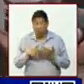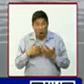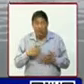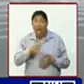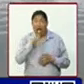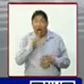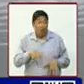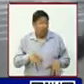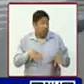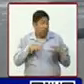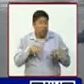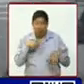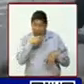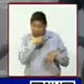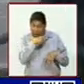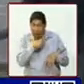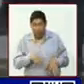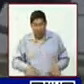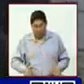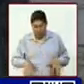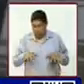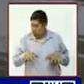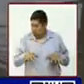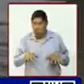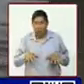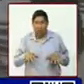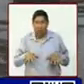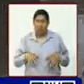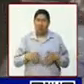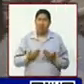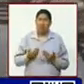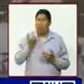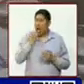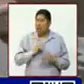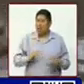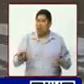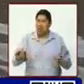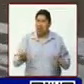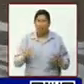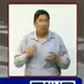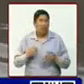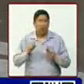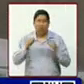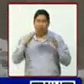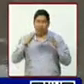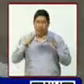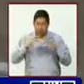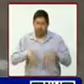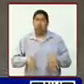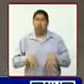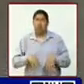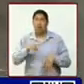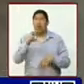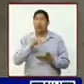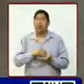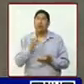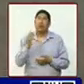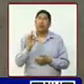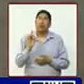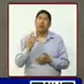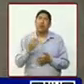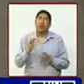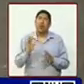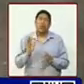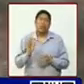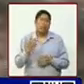pueden ir, la casa de la esquina es la que más me preocupa porque los cuartos son de adobe, hay niños adentro y se va a venir cualquier momento abajo. El 2018 ya